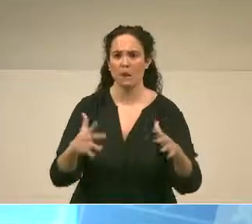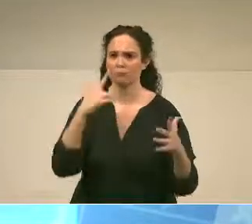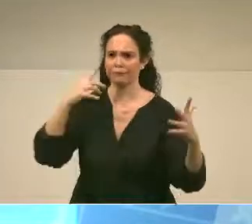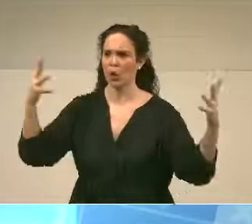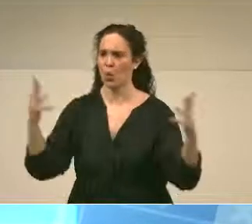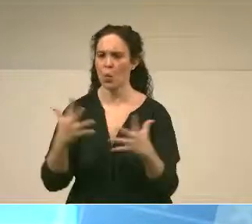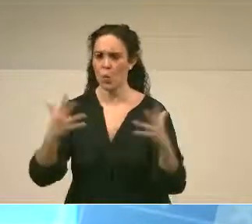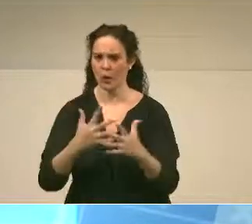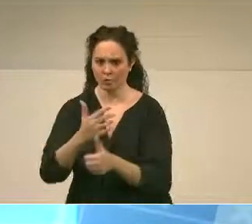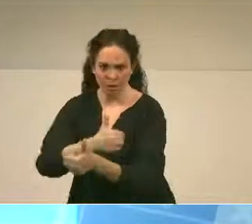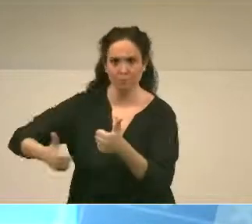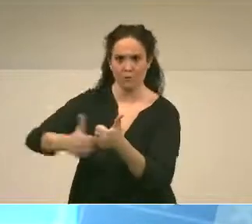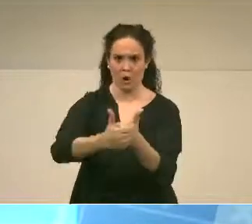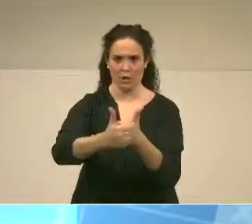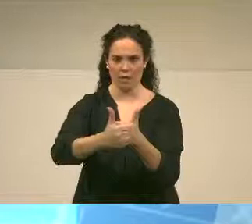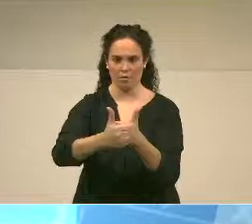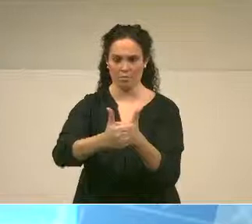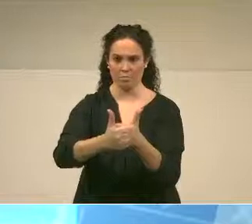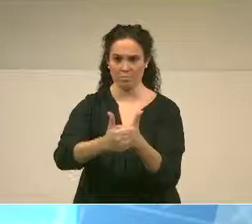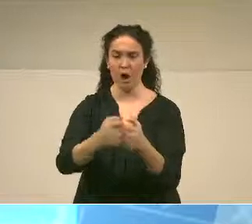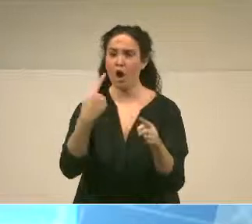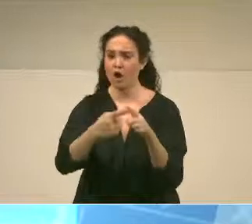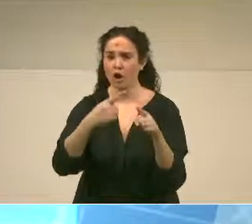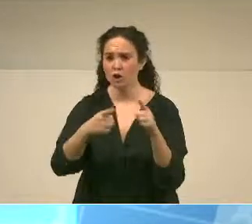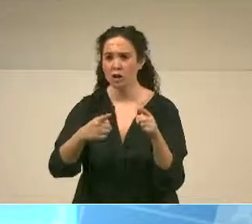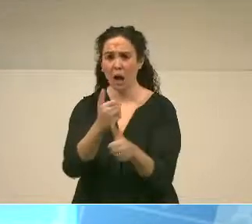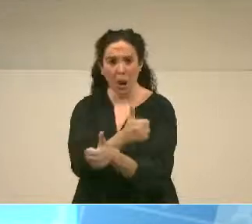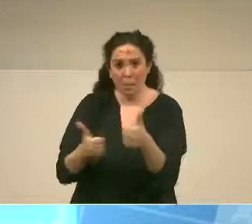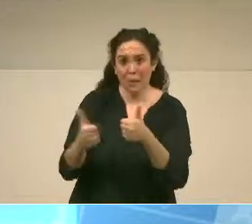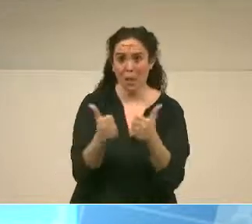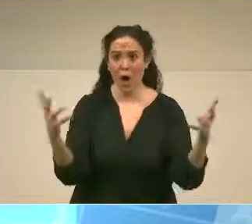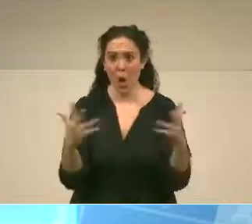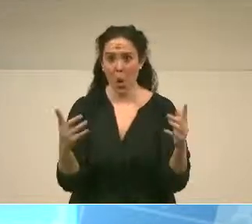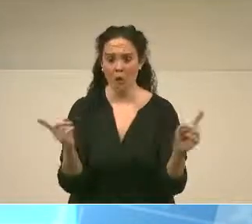de reprogramar aquello que no tenga esa urgencia.